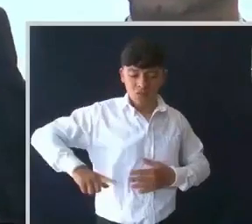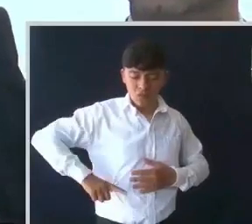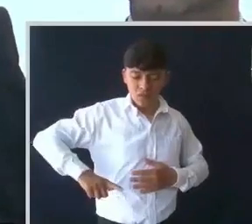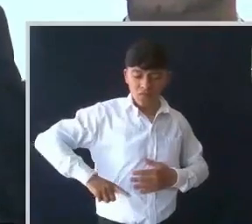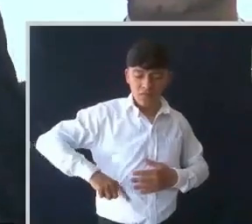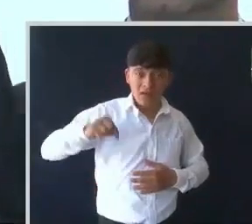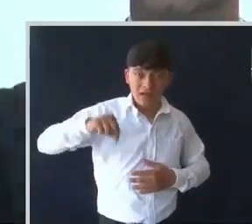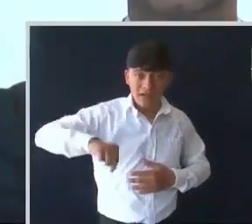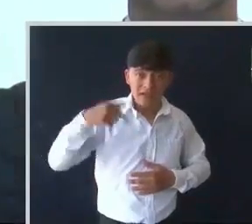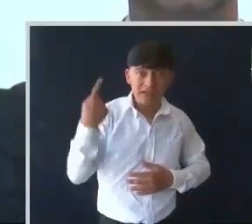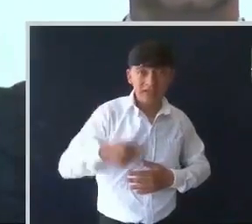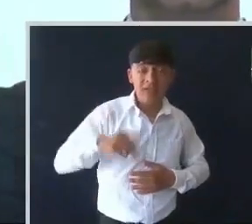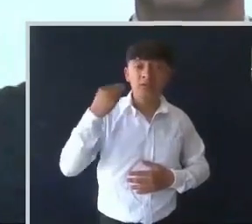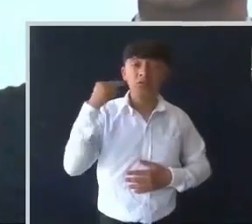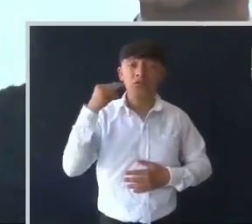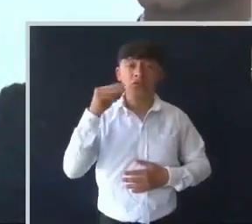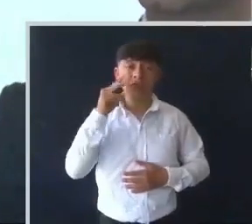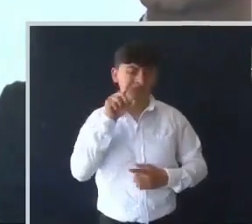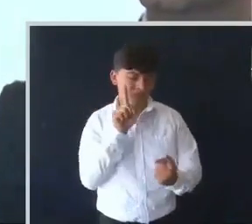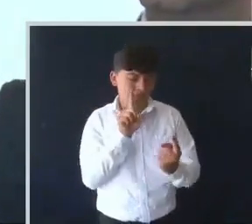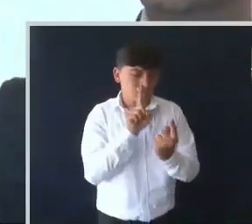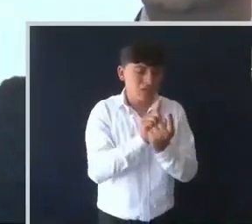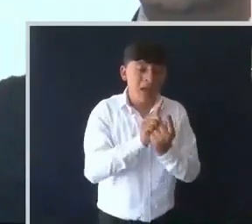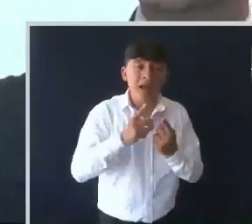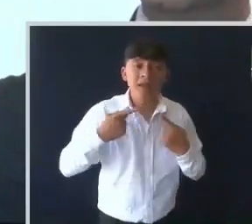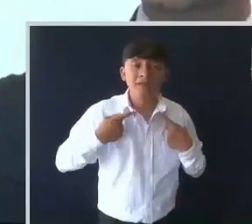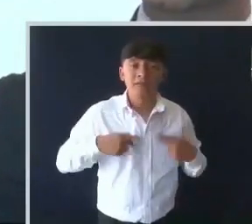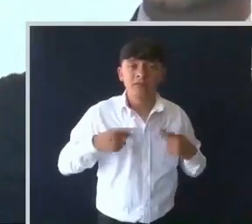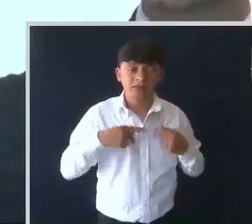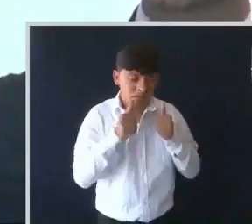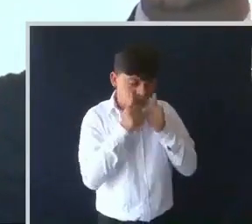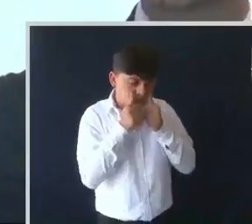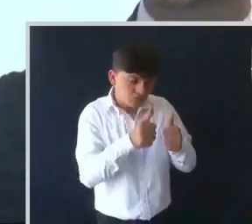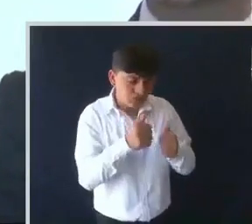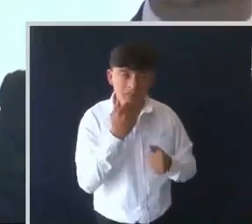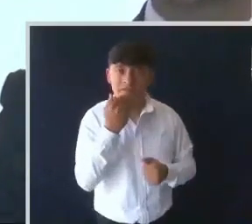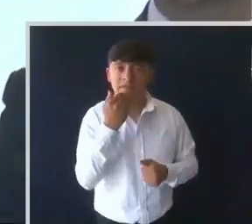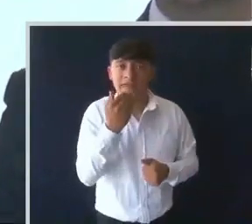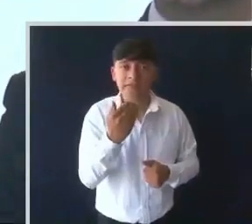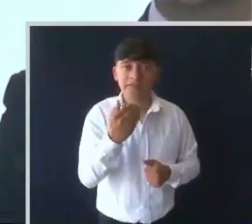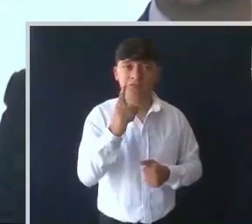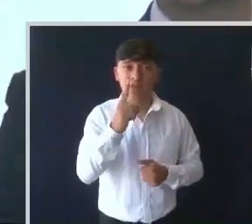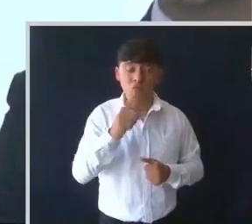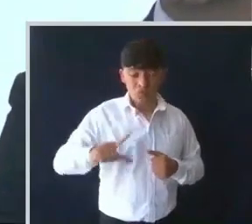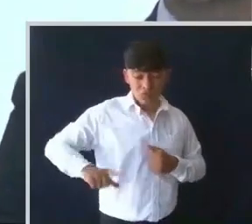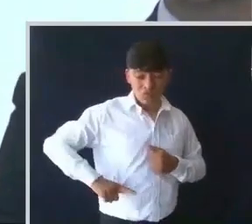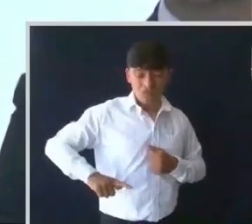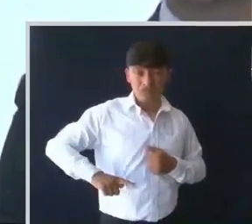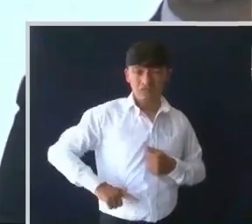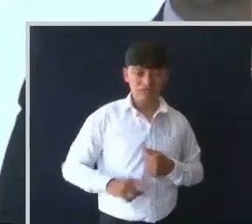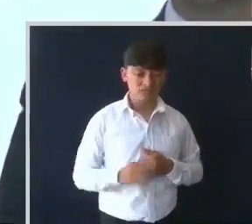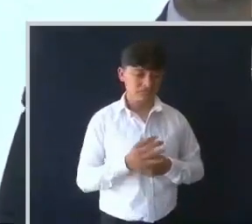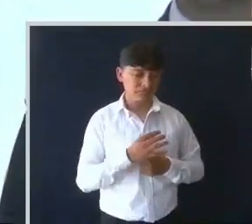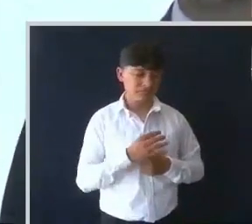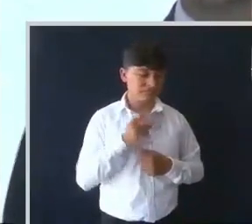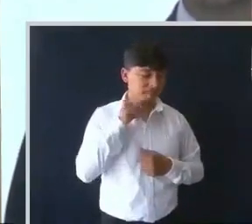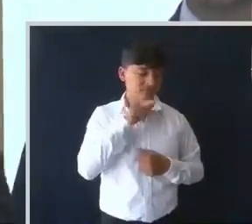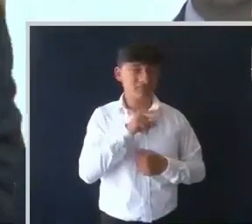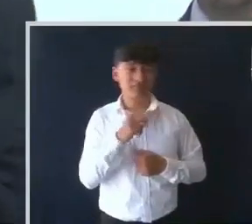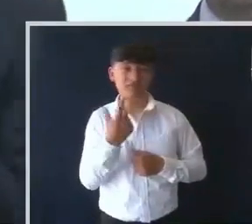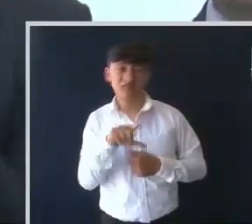ciudadanos. ¿Quién dijo que la atención de un gobierno debe de ser mediocre o debe de